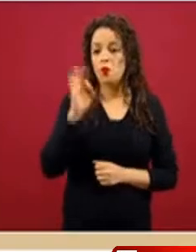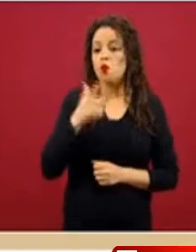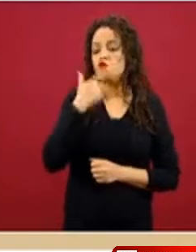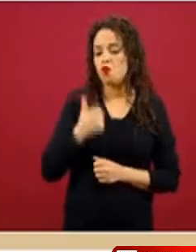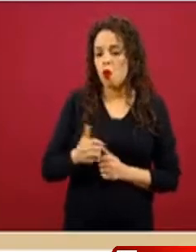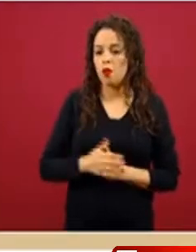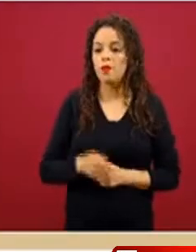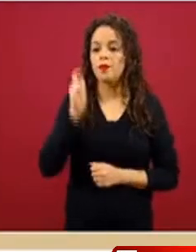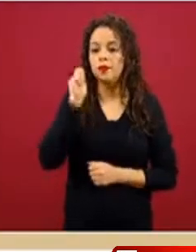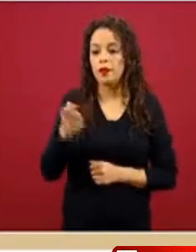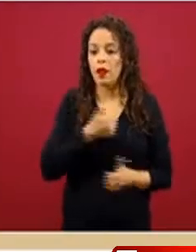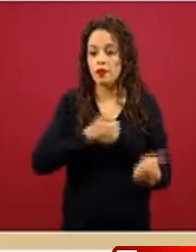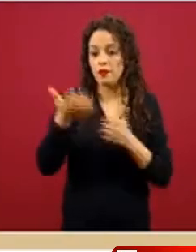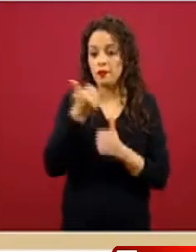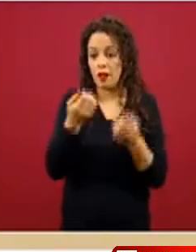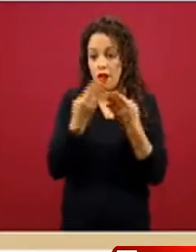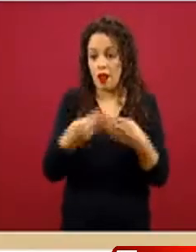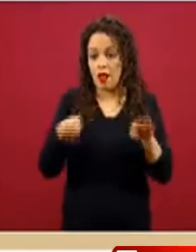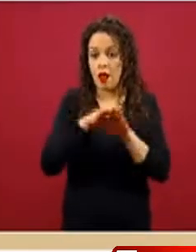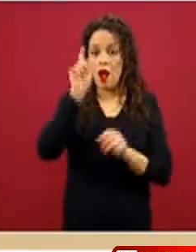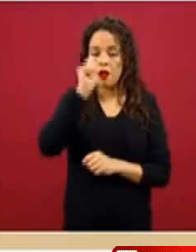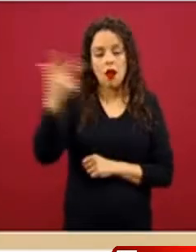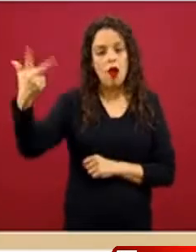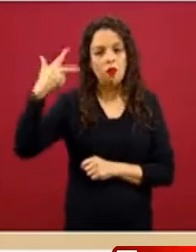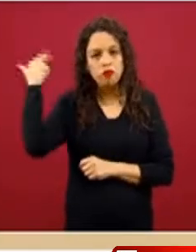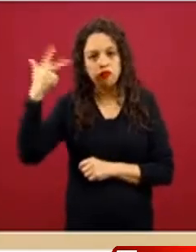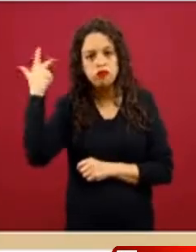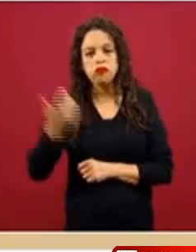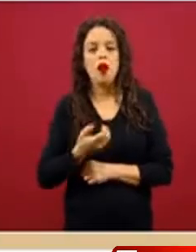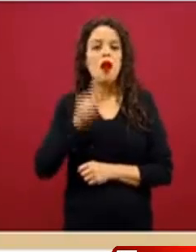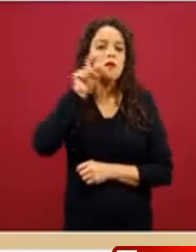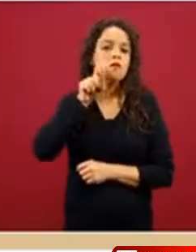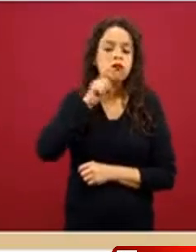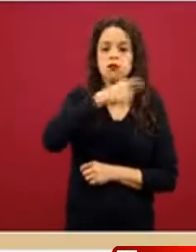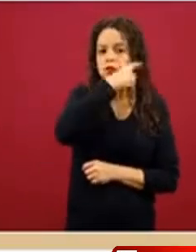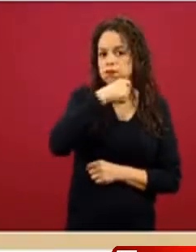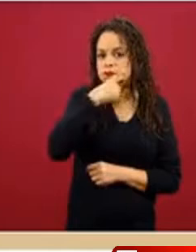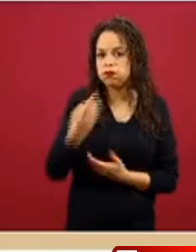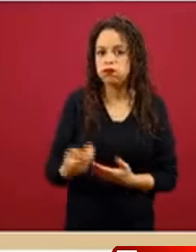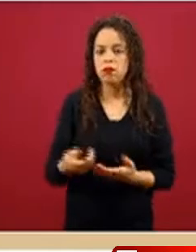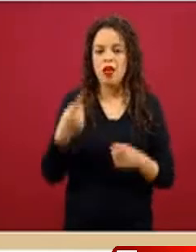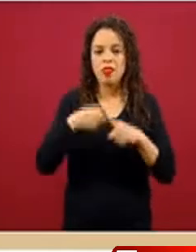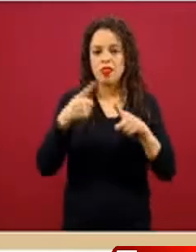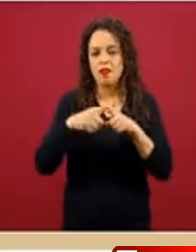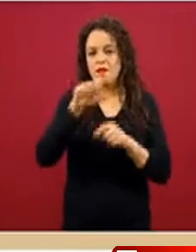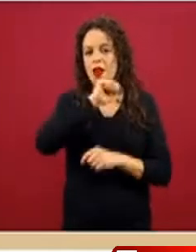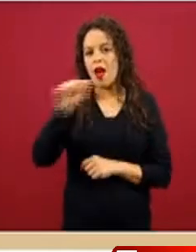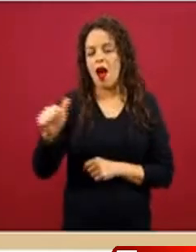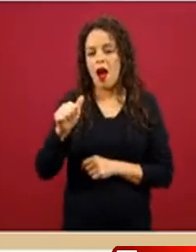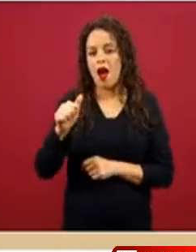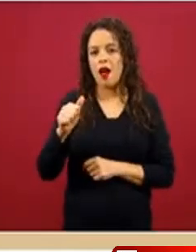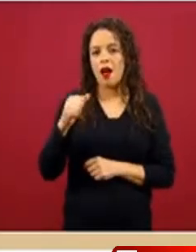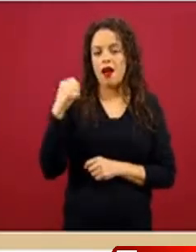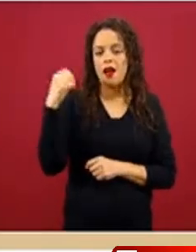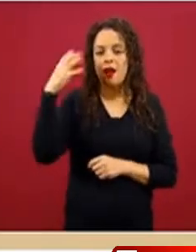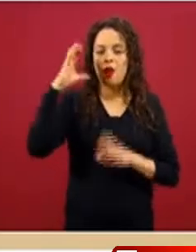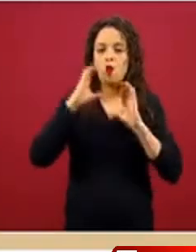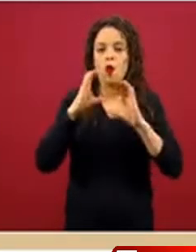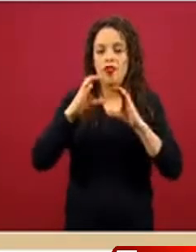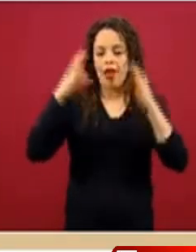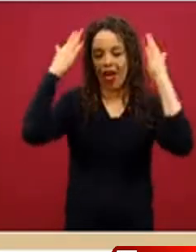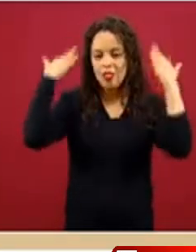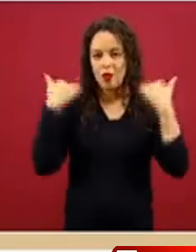servicio a domicilio en situación de peluquerías, barberías estéticas y 50% solo con cita y